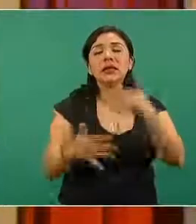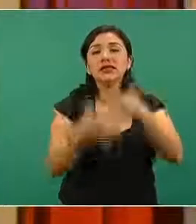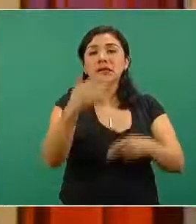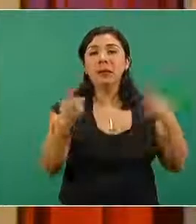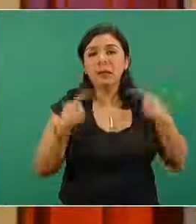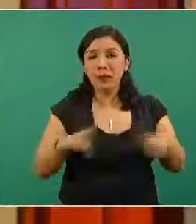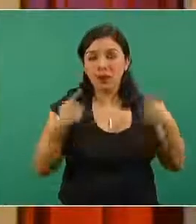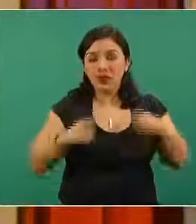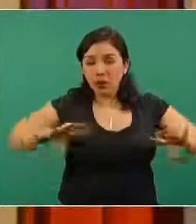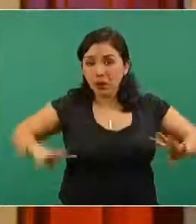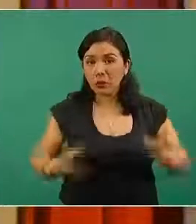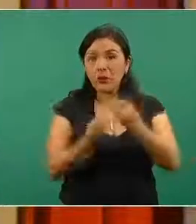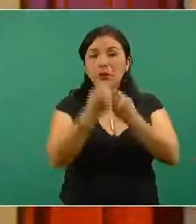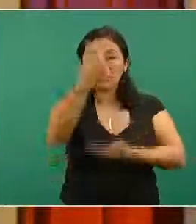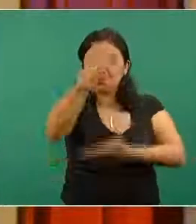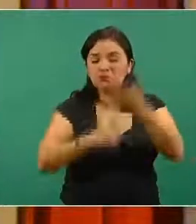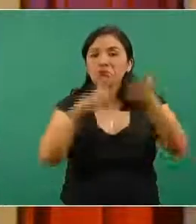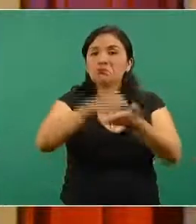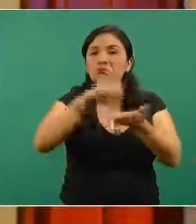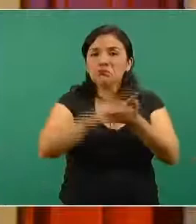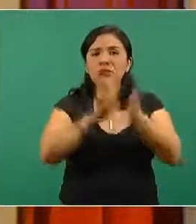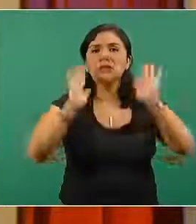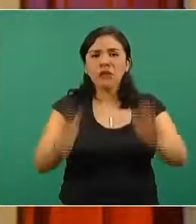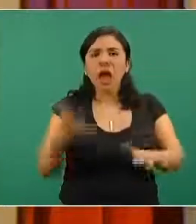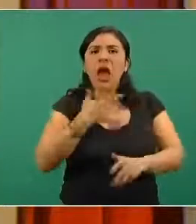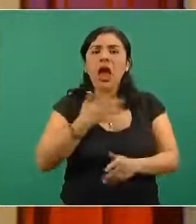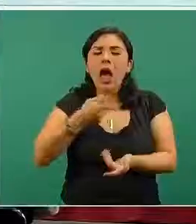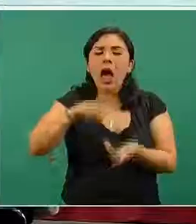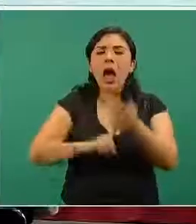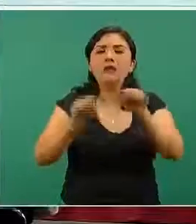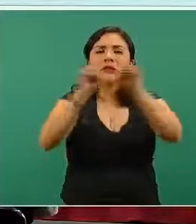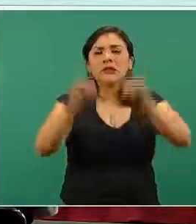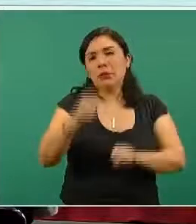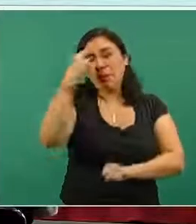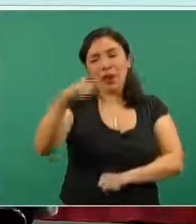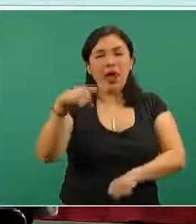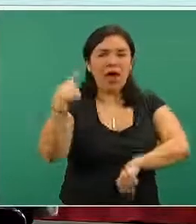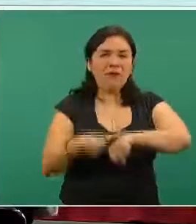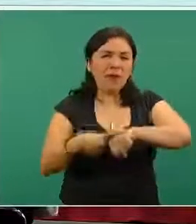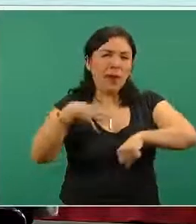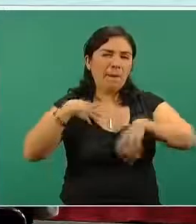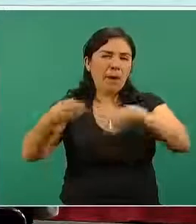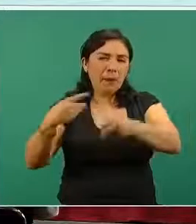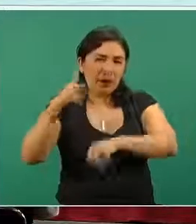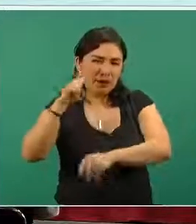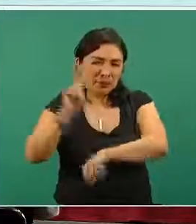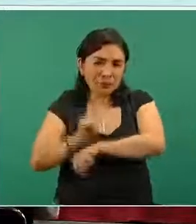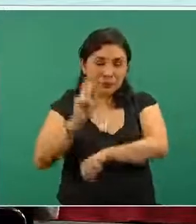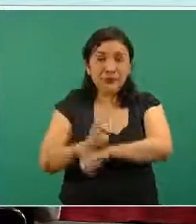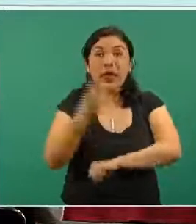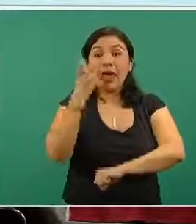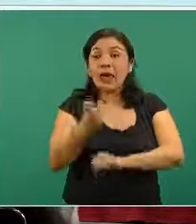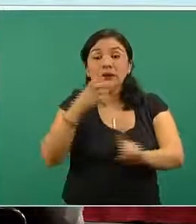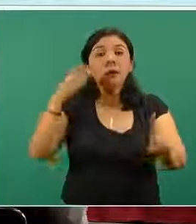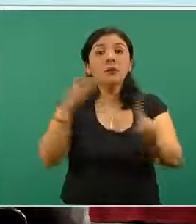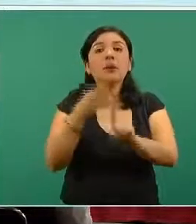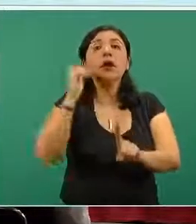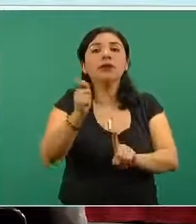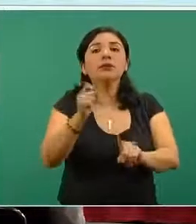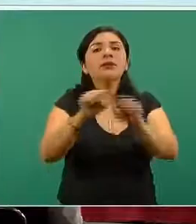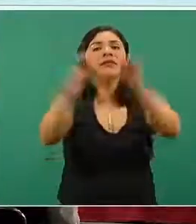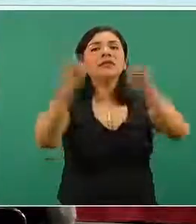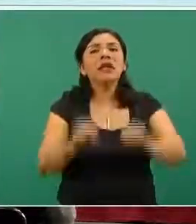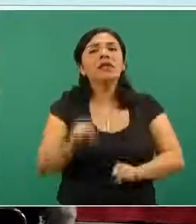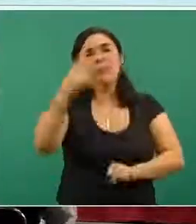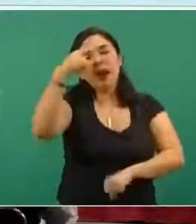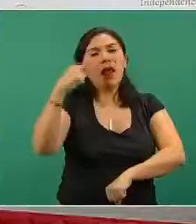185.715, las cuales están registradas actualmente en el Sistema Nacional de Vigilancia Epidemiológica, específicamente en el